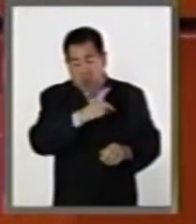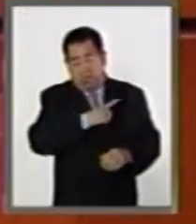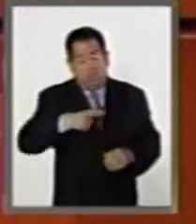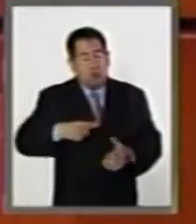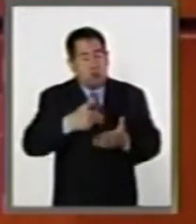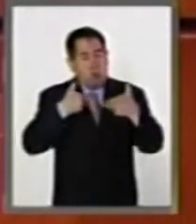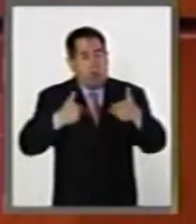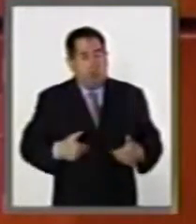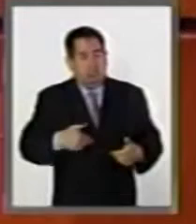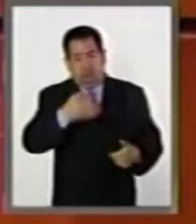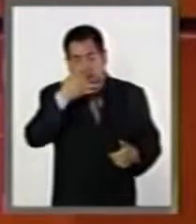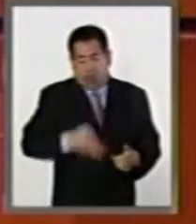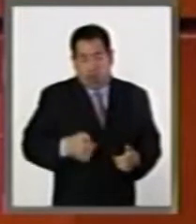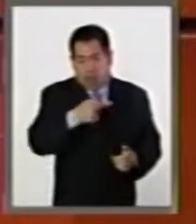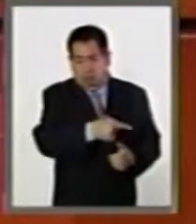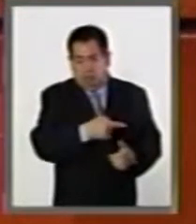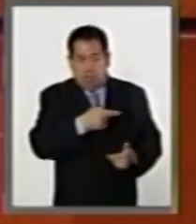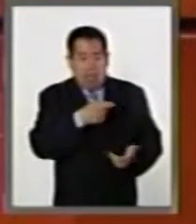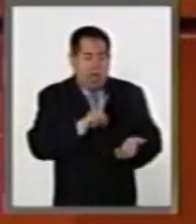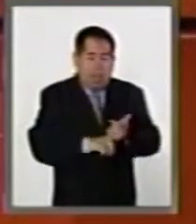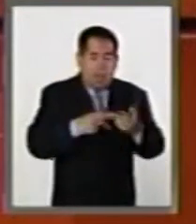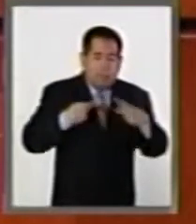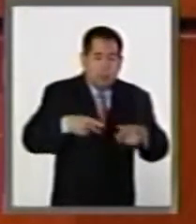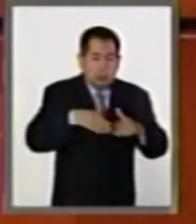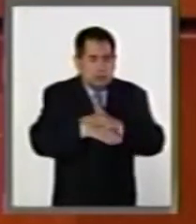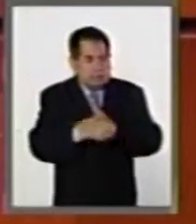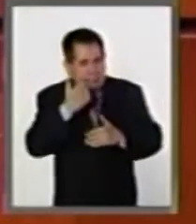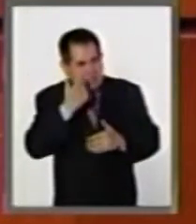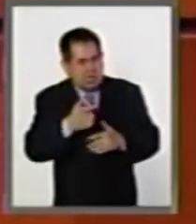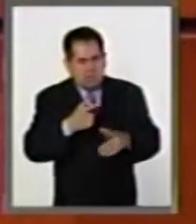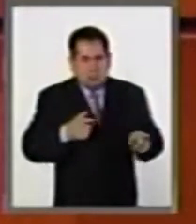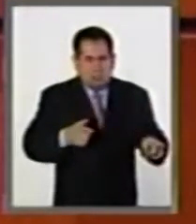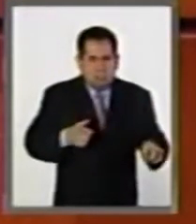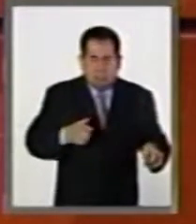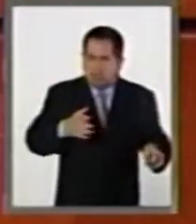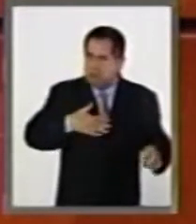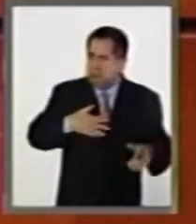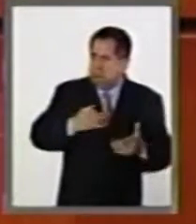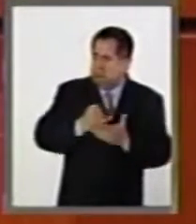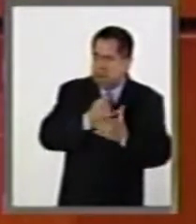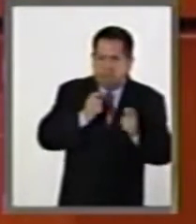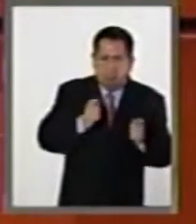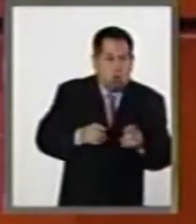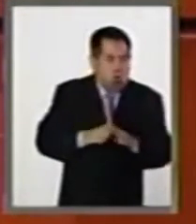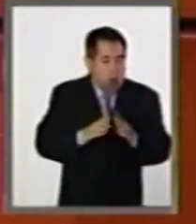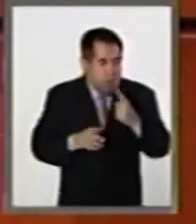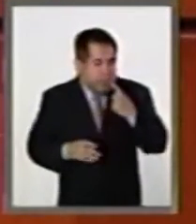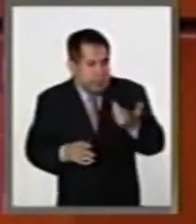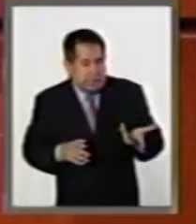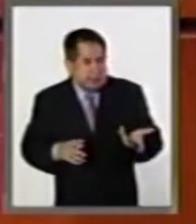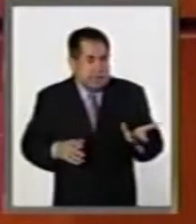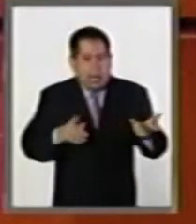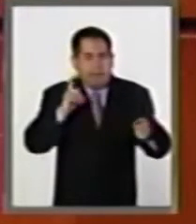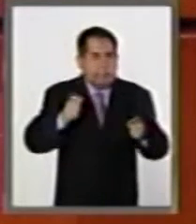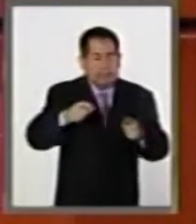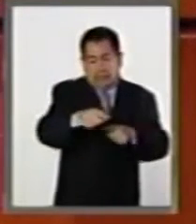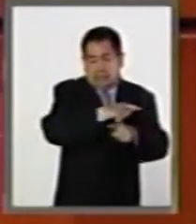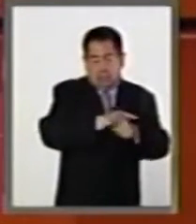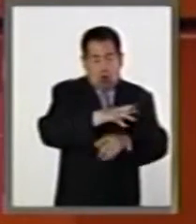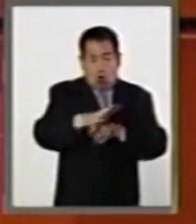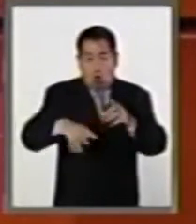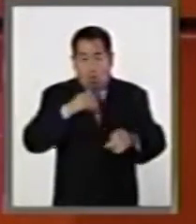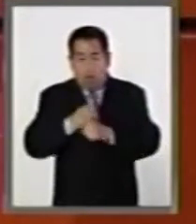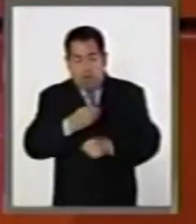de las personas que tengan interés en la ejecución de las sentencias y de las disposiciones legales relativas